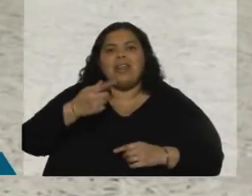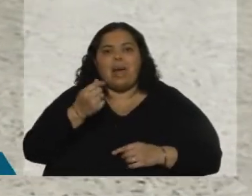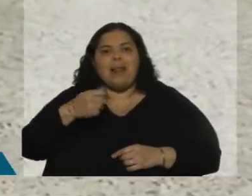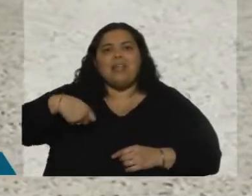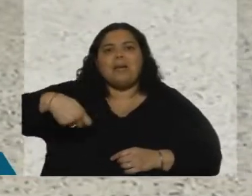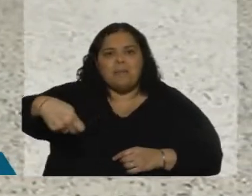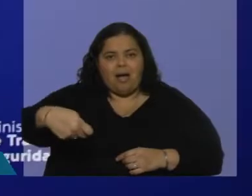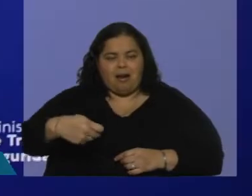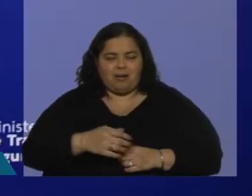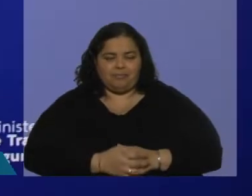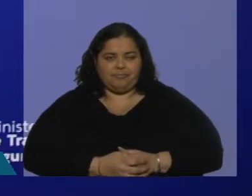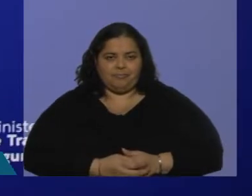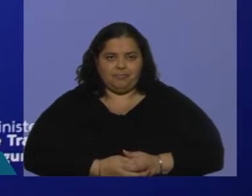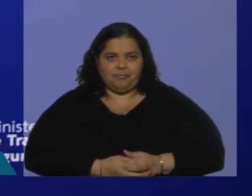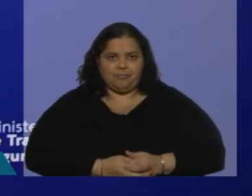social